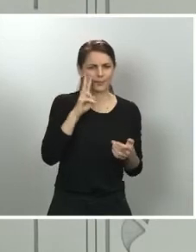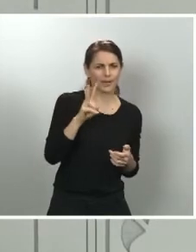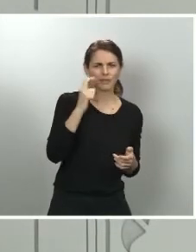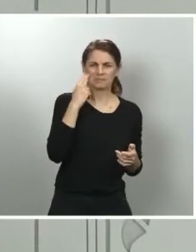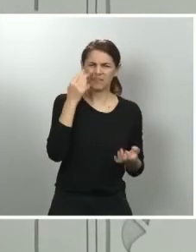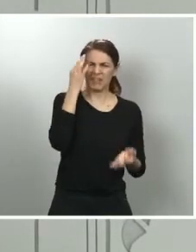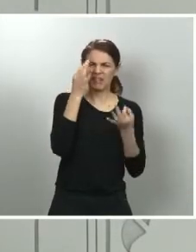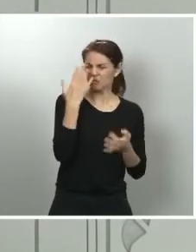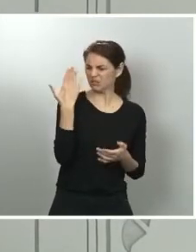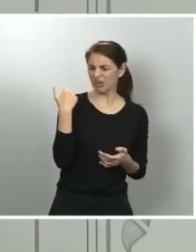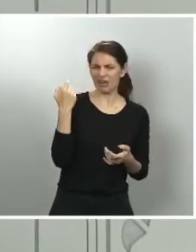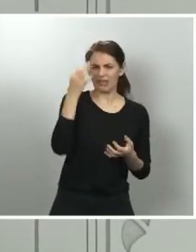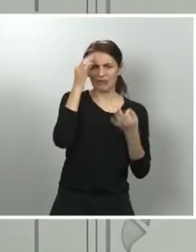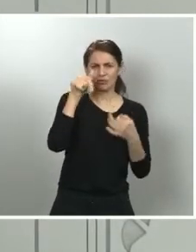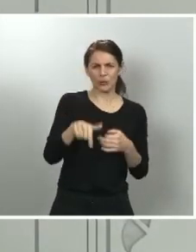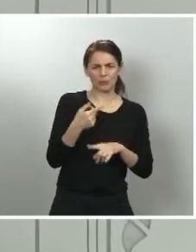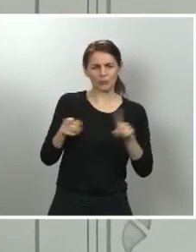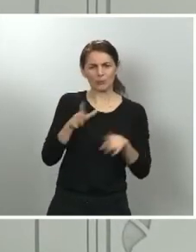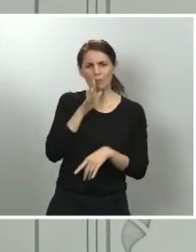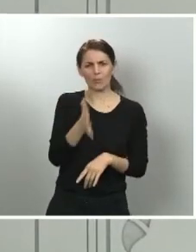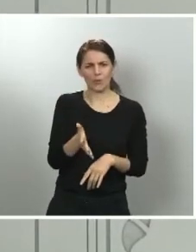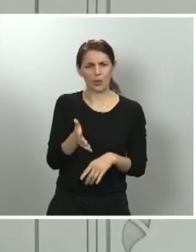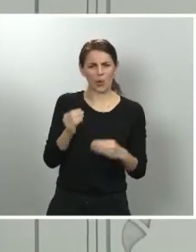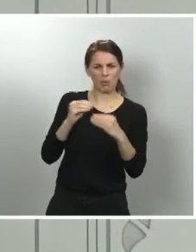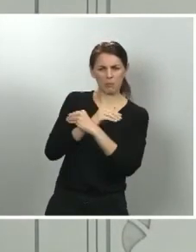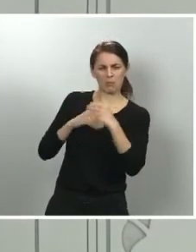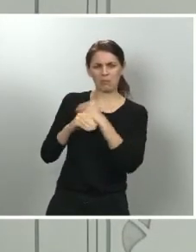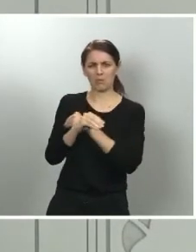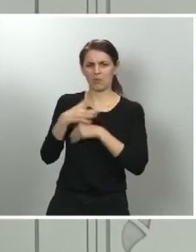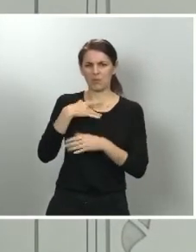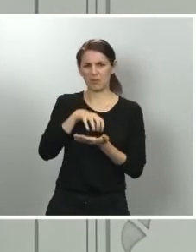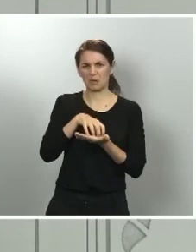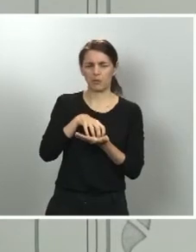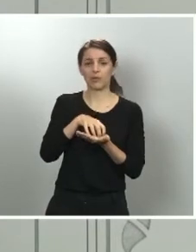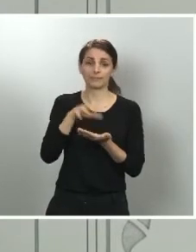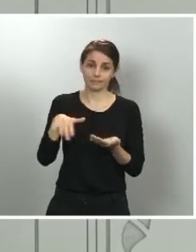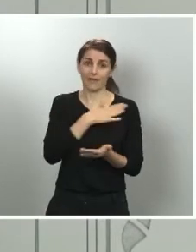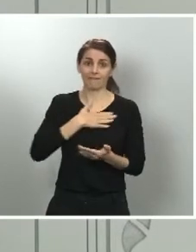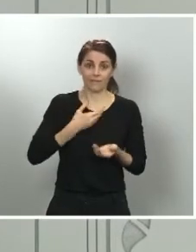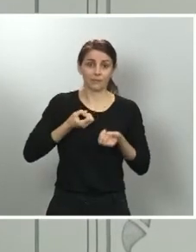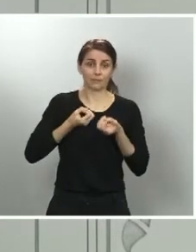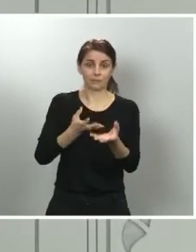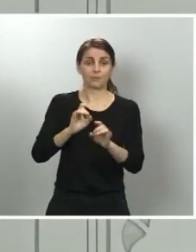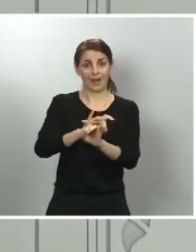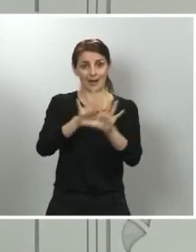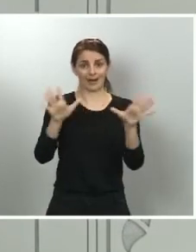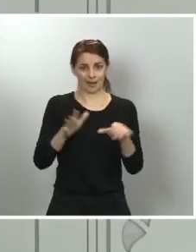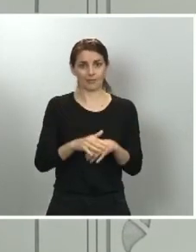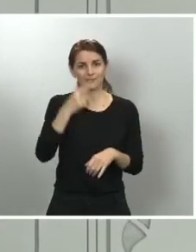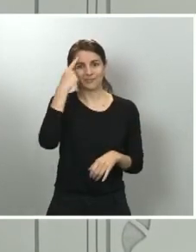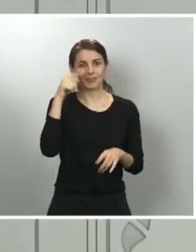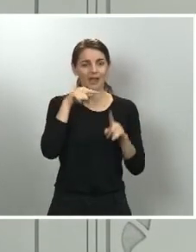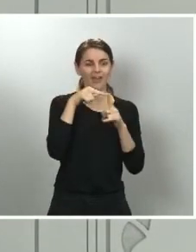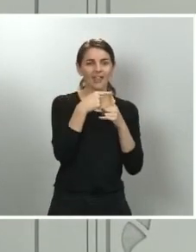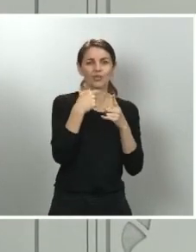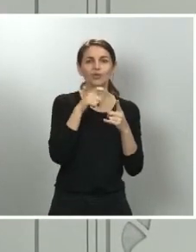para otro lo cual puede generar algunas dudas en cómo se hacen las cómo se explican los indicadores que trabajamos